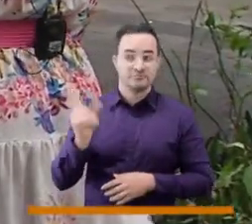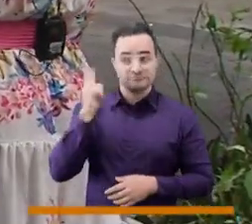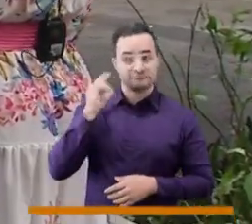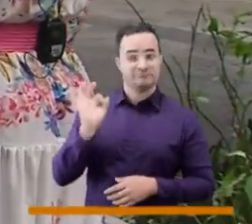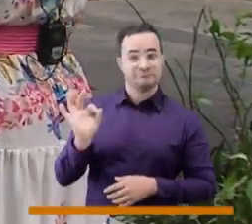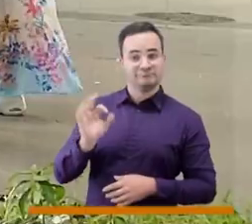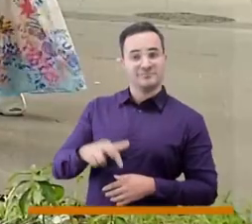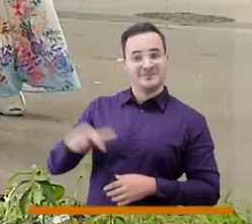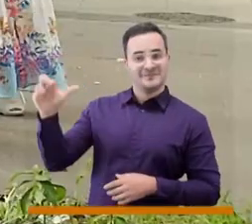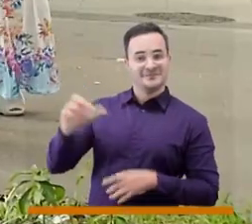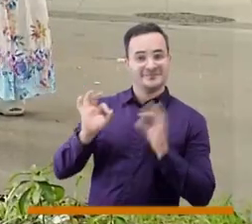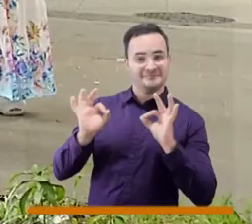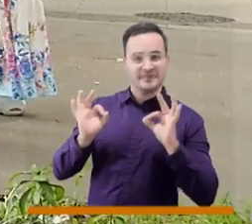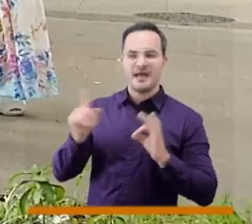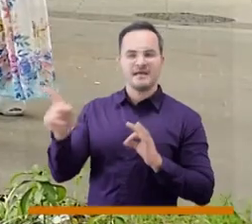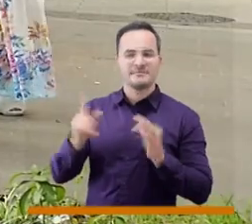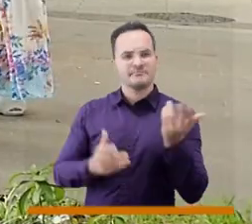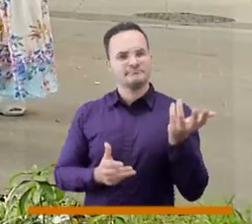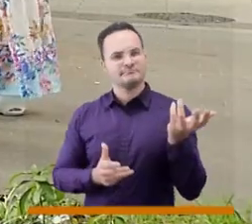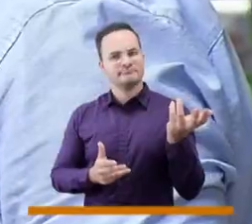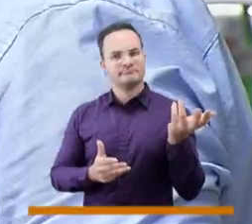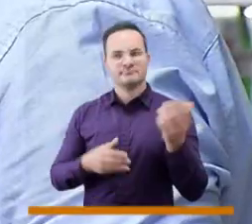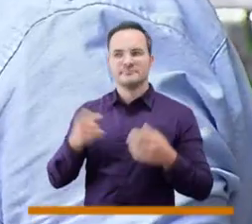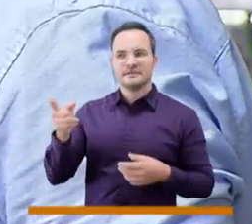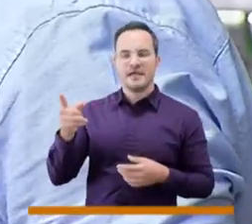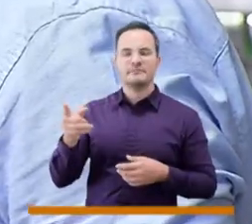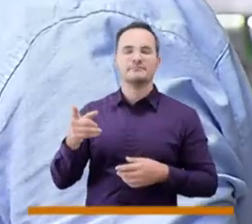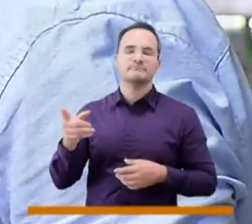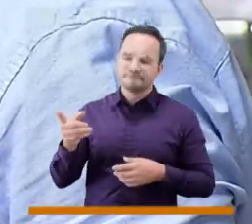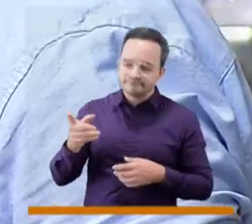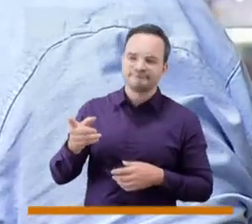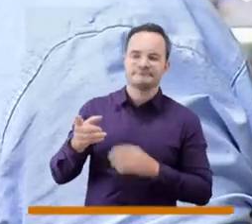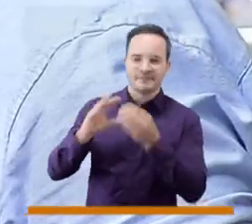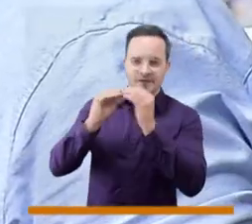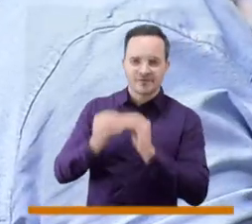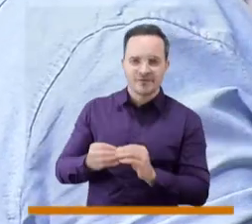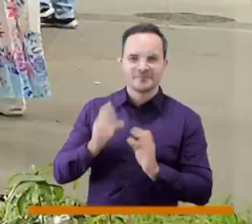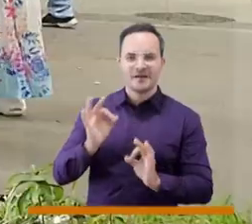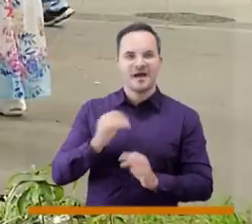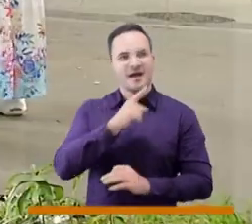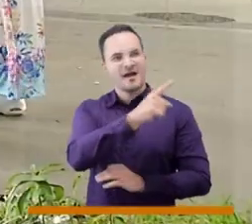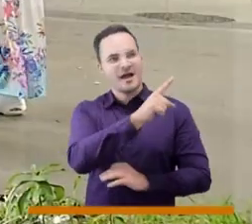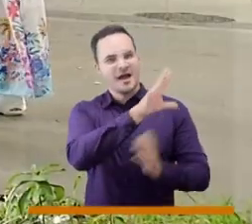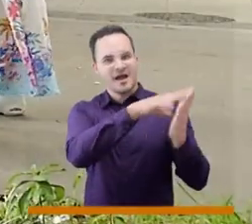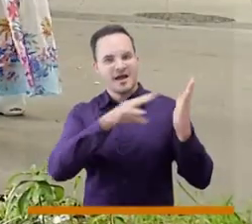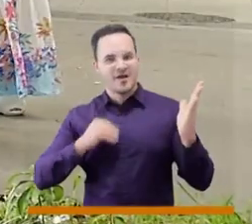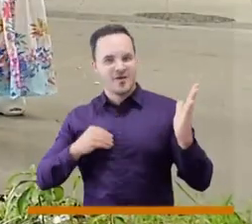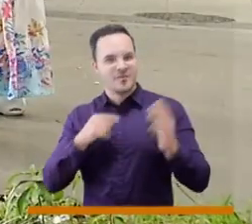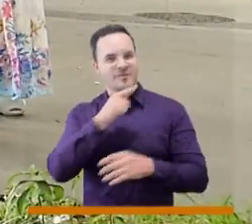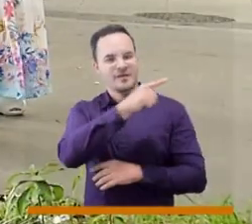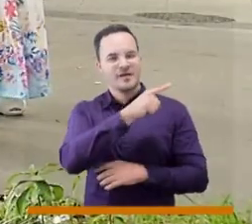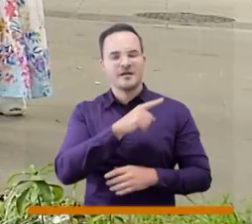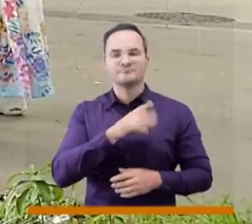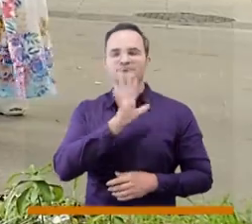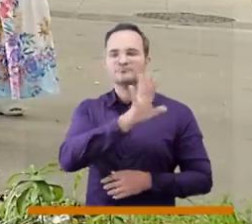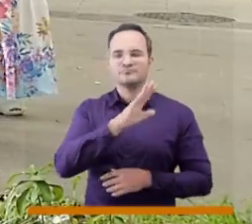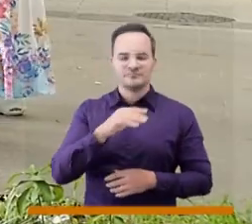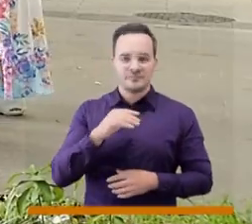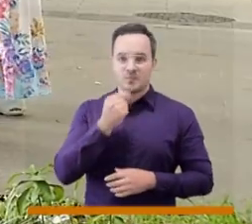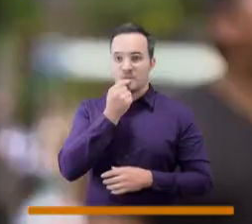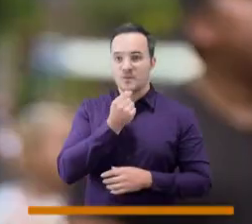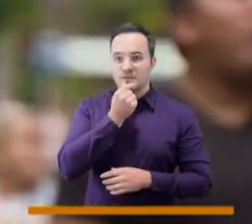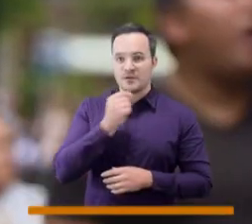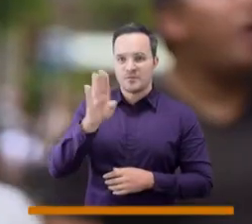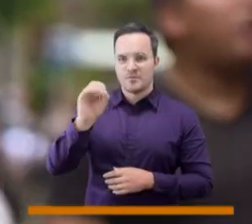hace varios años, muy profesional en lo que hace, y nos está interpretando con esta pose una de las esculturas del maestro Otero,